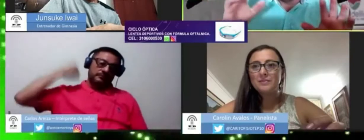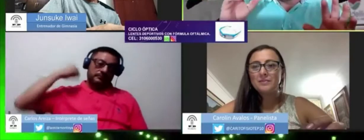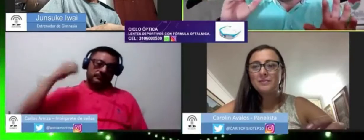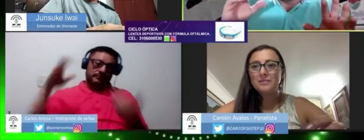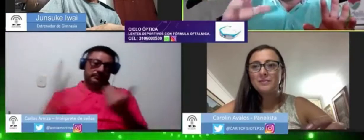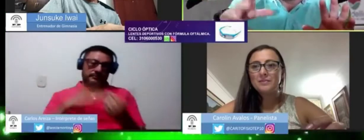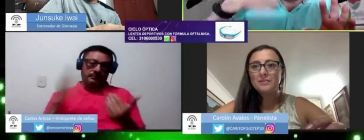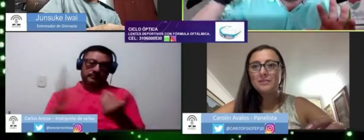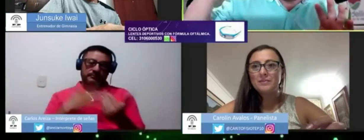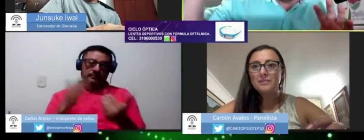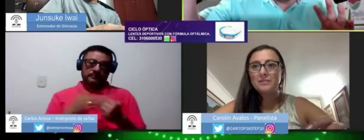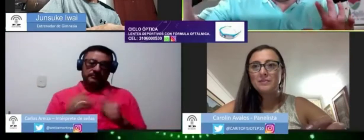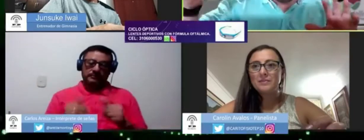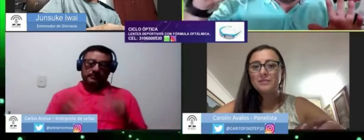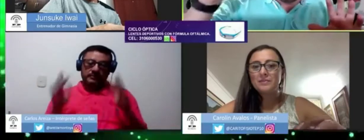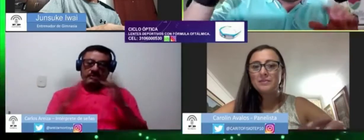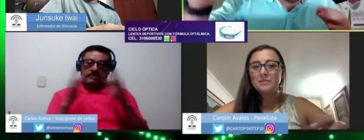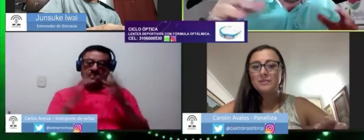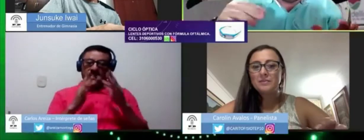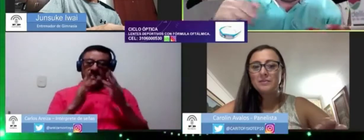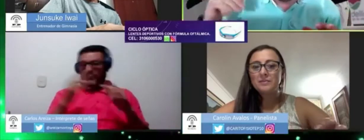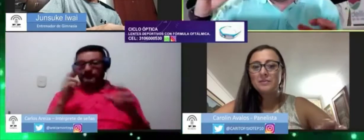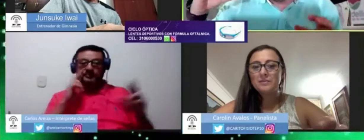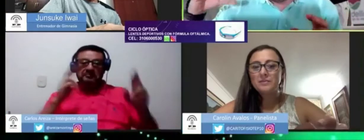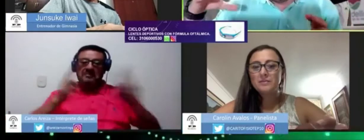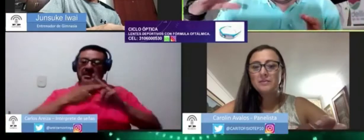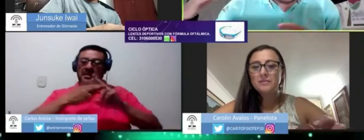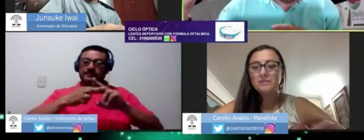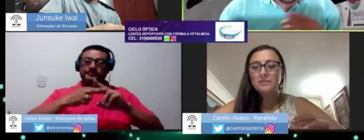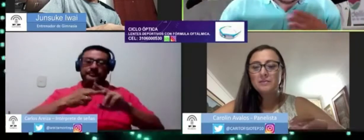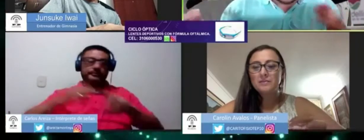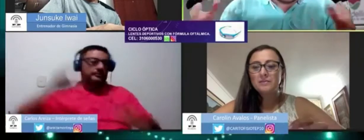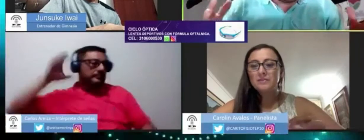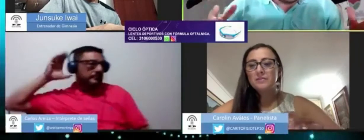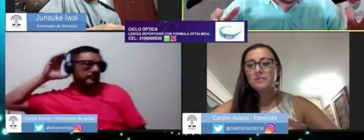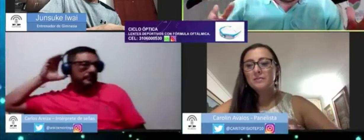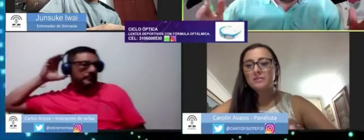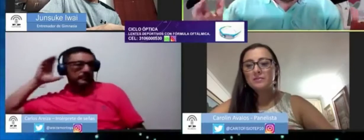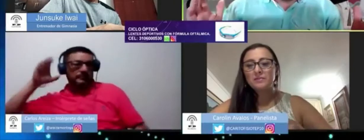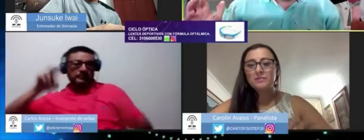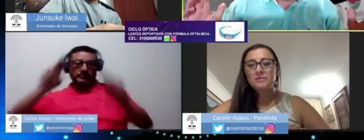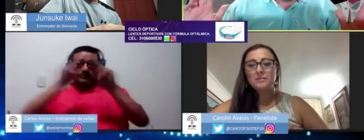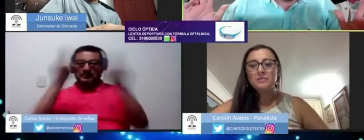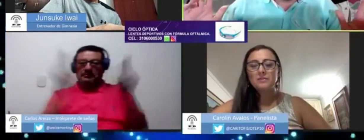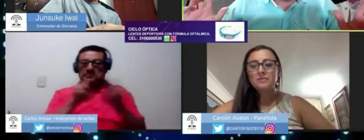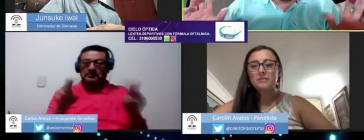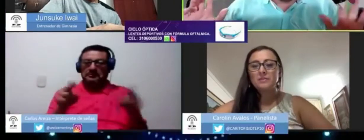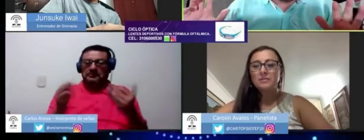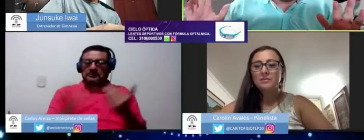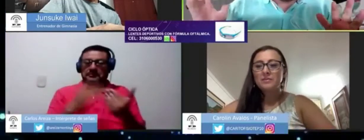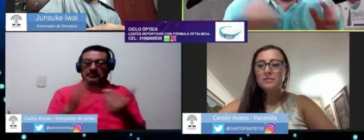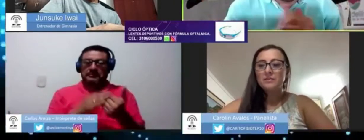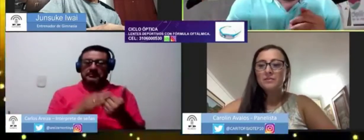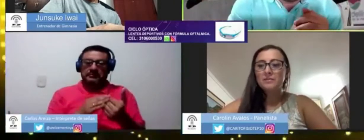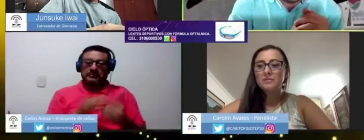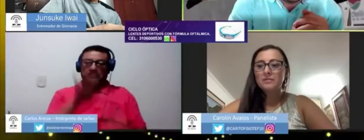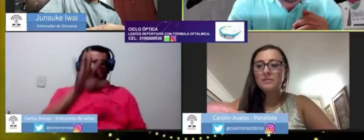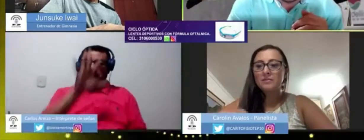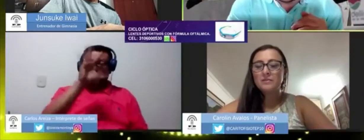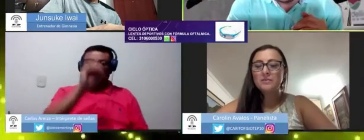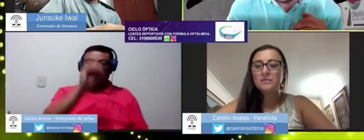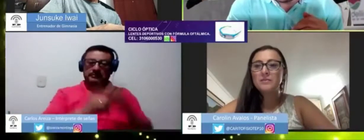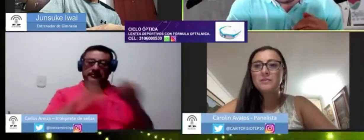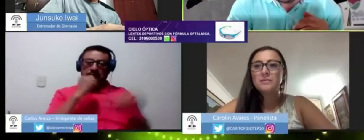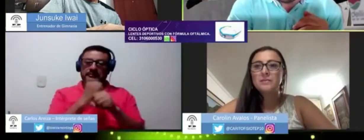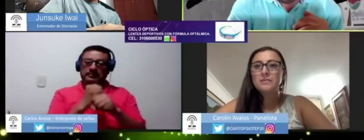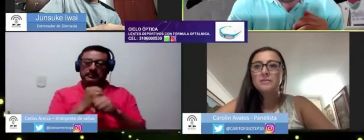uno tener referentes de otro país, en la internet y todo eso, pero es que hace 50 años uno tomar una decisión